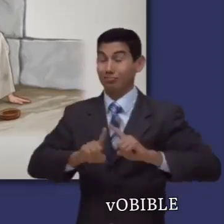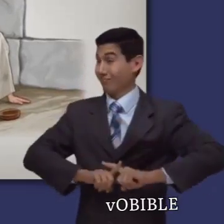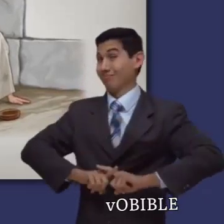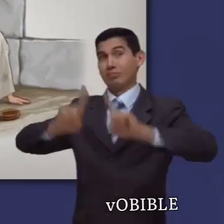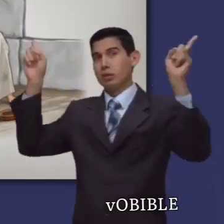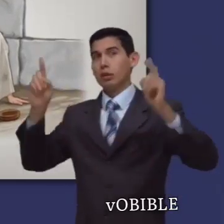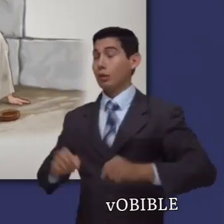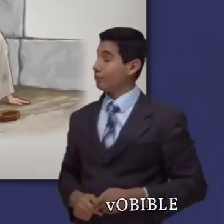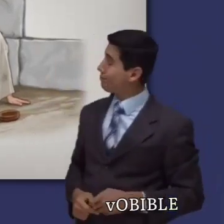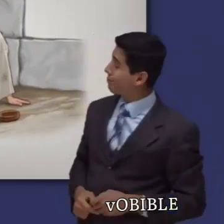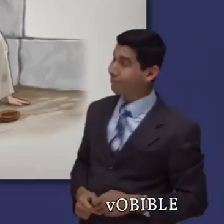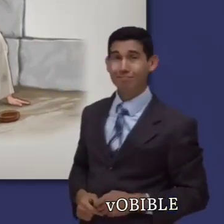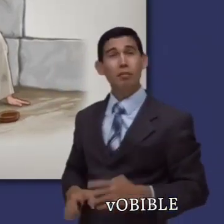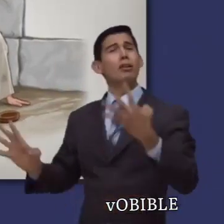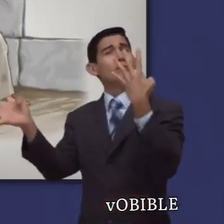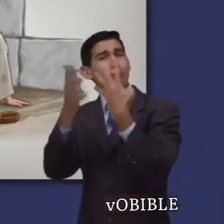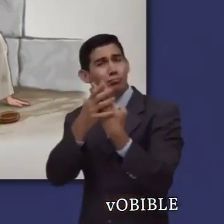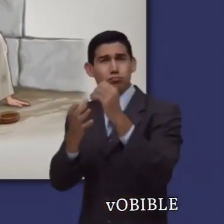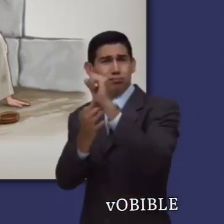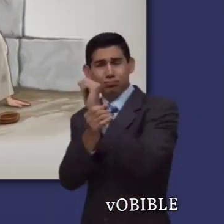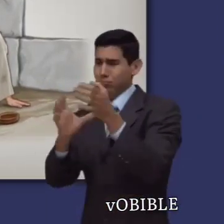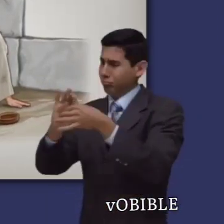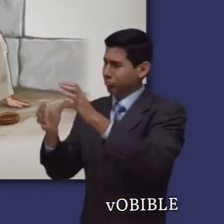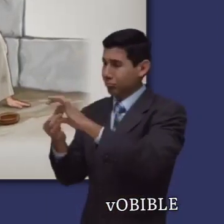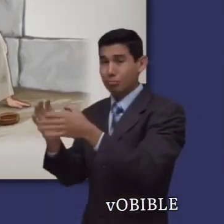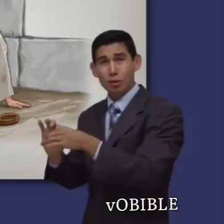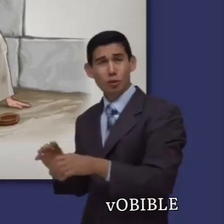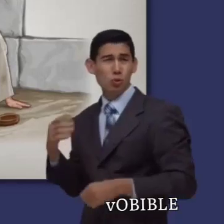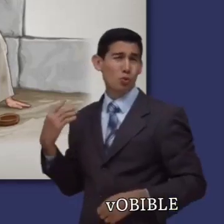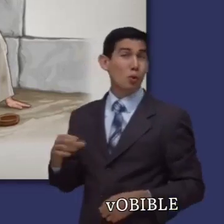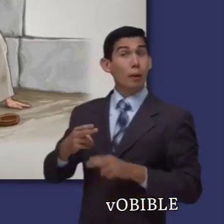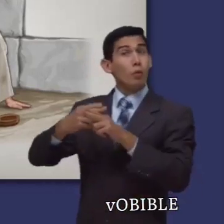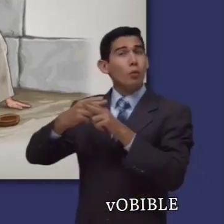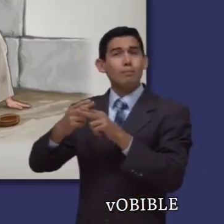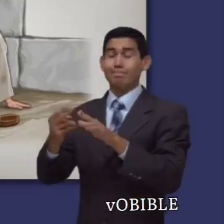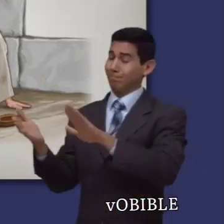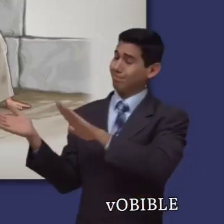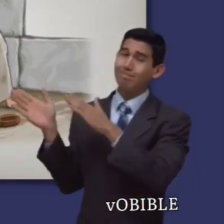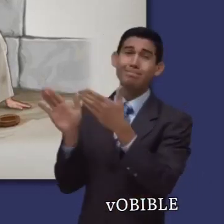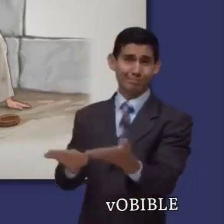mucho más grave. Estaba encadenado, y su muerte era inminente.